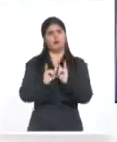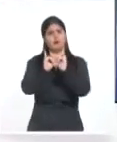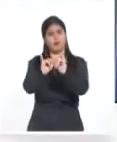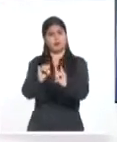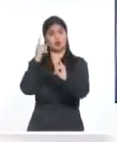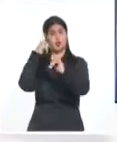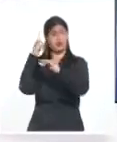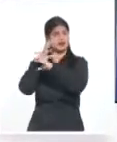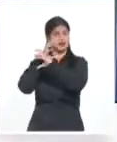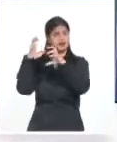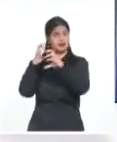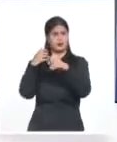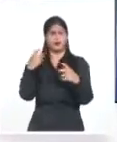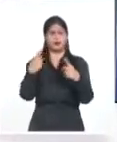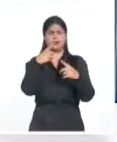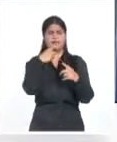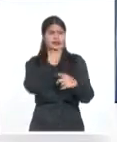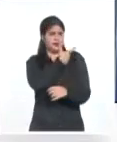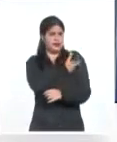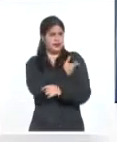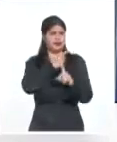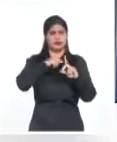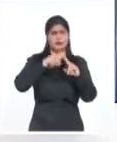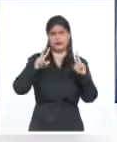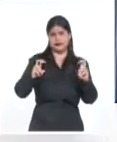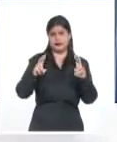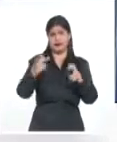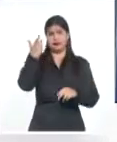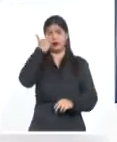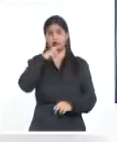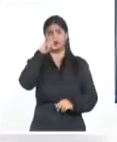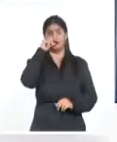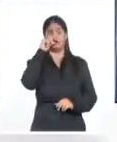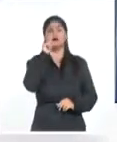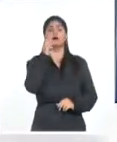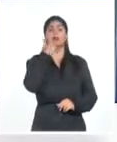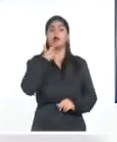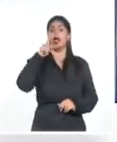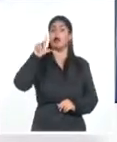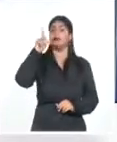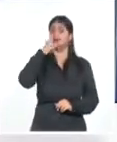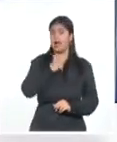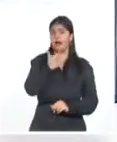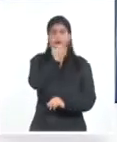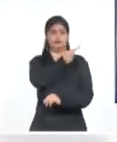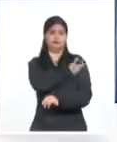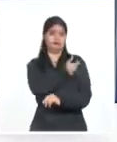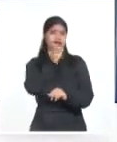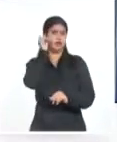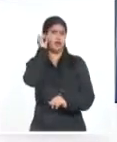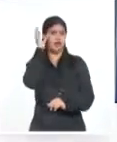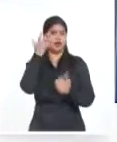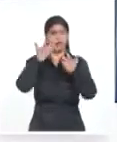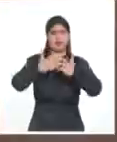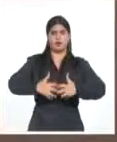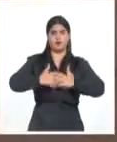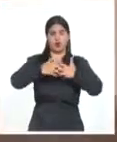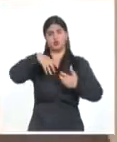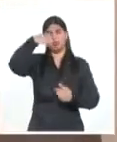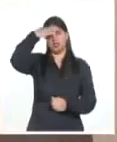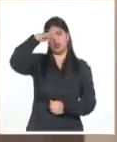Abdala, donde significa que es un candidato seguro, bien tolerado e induce una potente respuesta inmune contra el